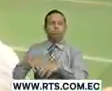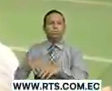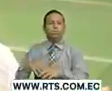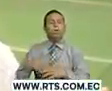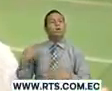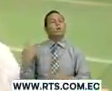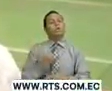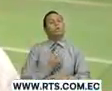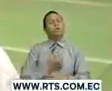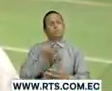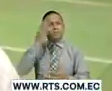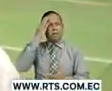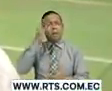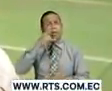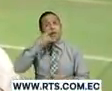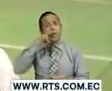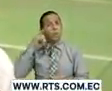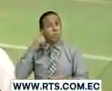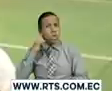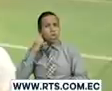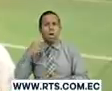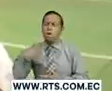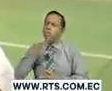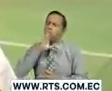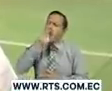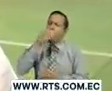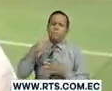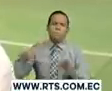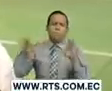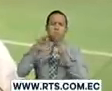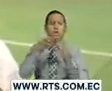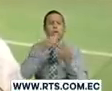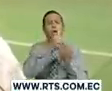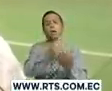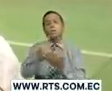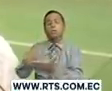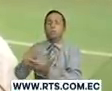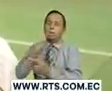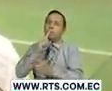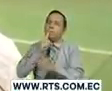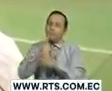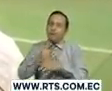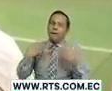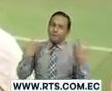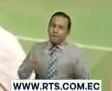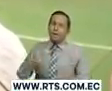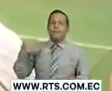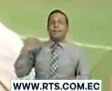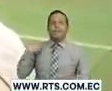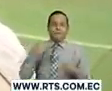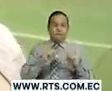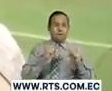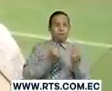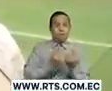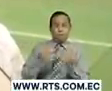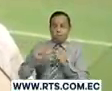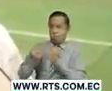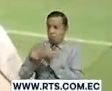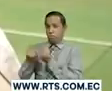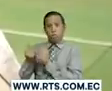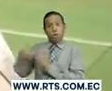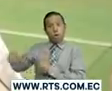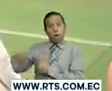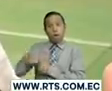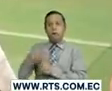están prestos a recibir la ayuda que se les pueda dar. Ventajosamente contamos con grupos de personas que constantemente visitan y